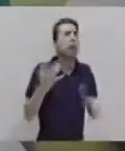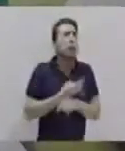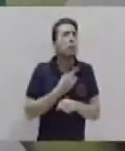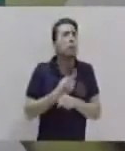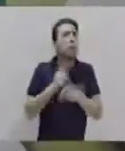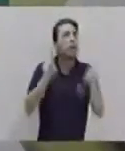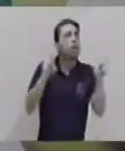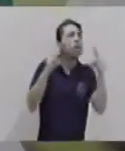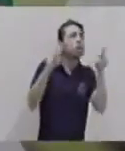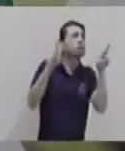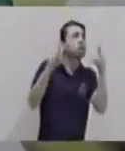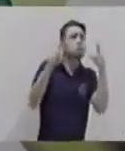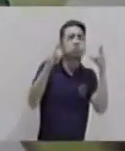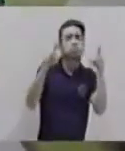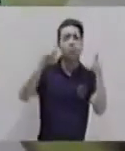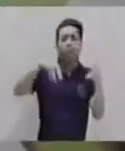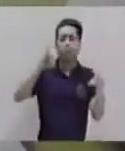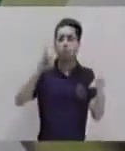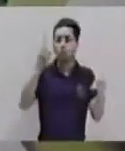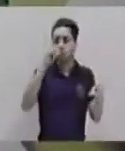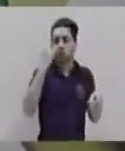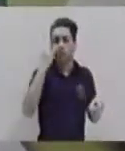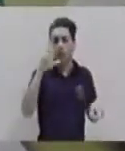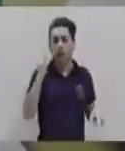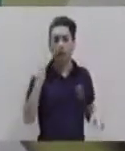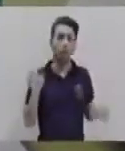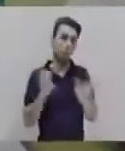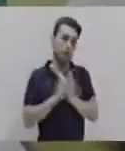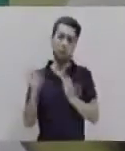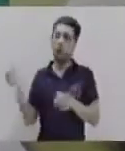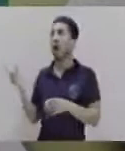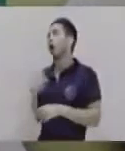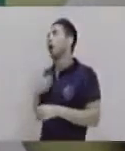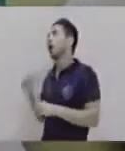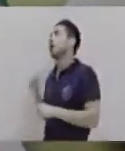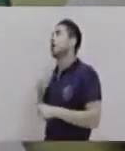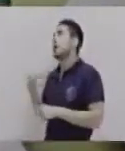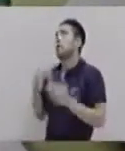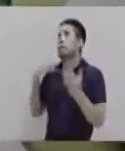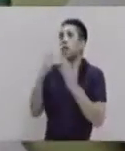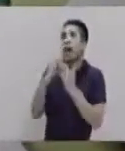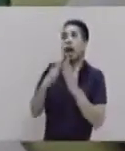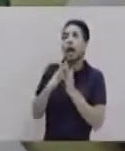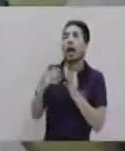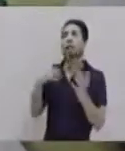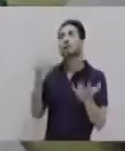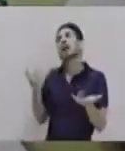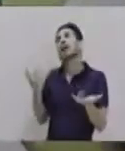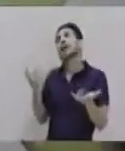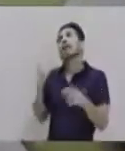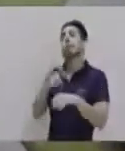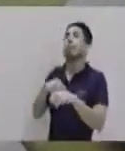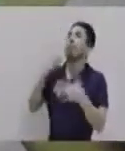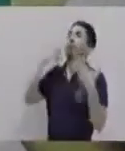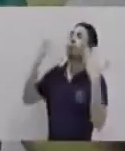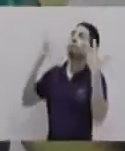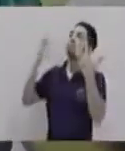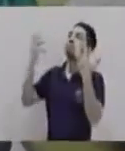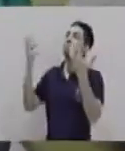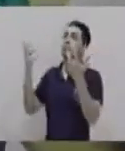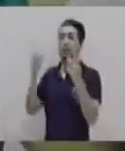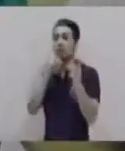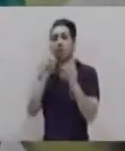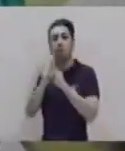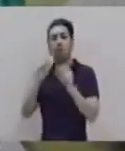usas? Pues la uso para distraerme cuando estoy en mi casa, o cuando estoy con mis hermanos, o algunas veces hasta para